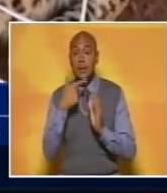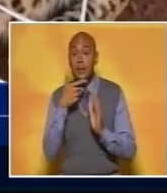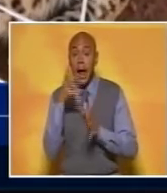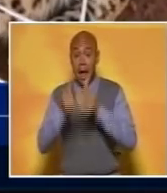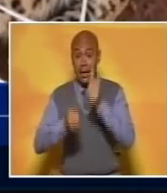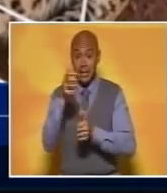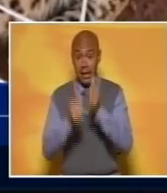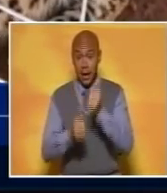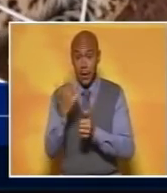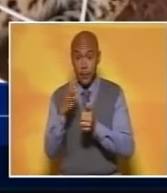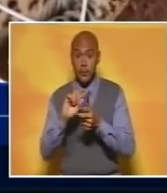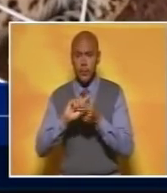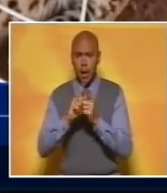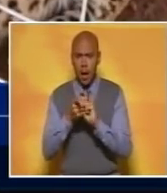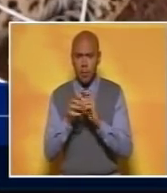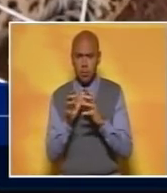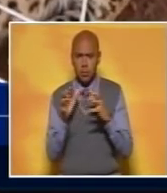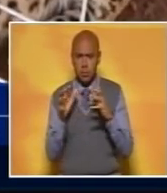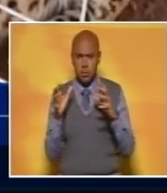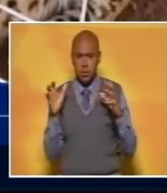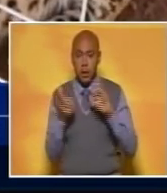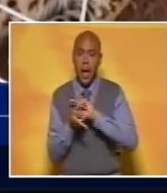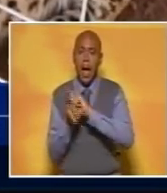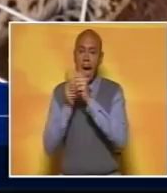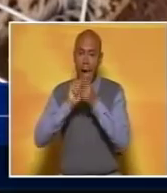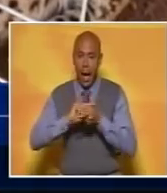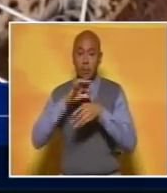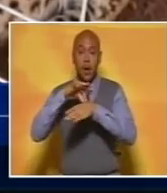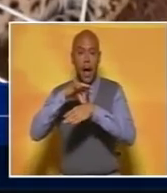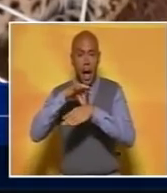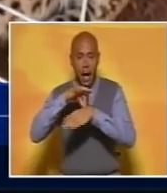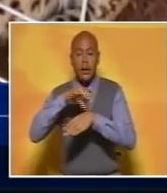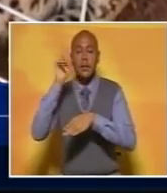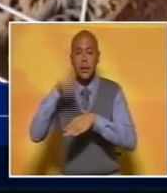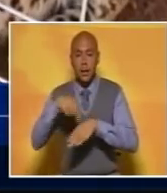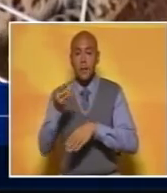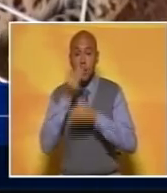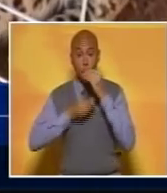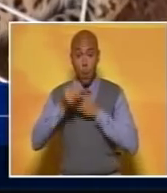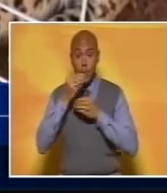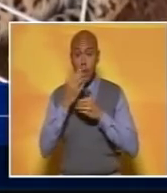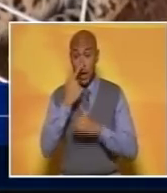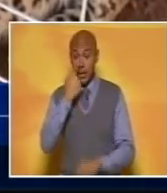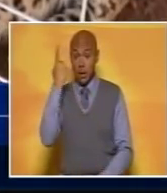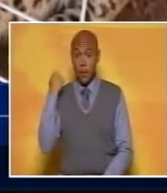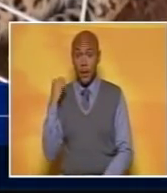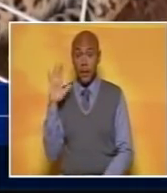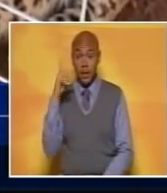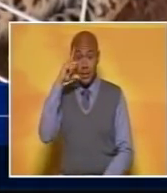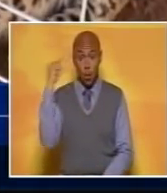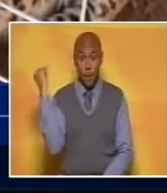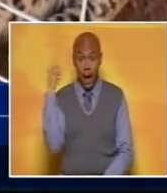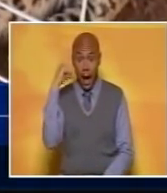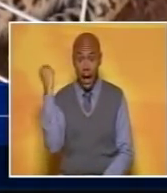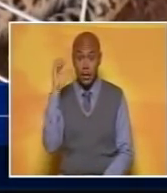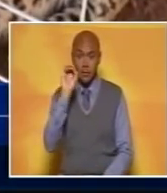leche hasta que cambien gradualmente a una dieta de carne cruda y proteína en polvo. El año pasado, Somalilandia tuvo las primeras